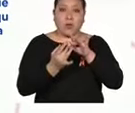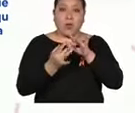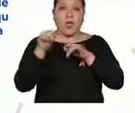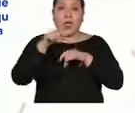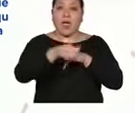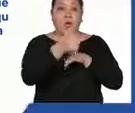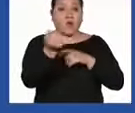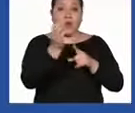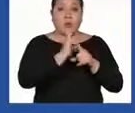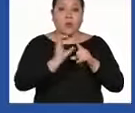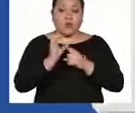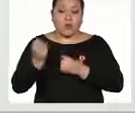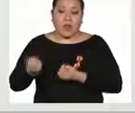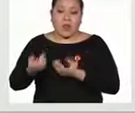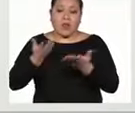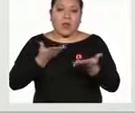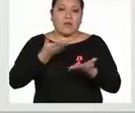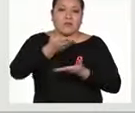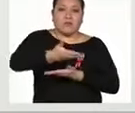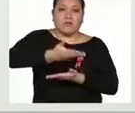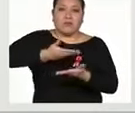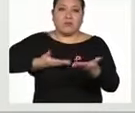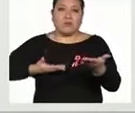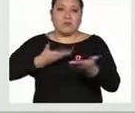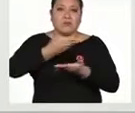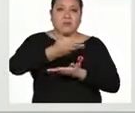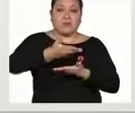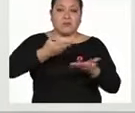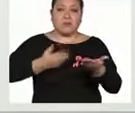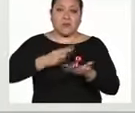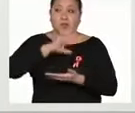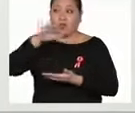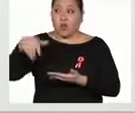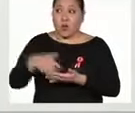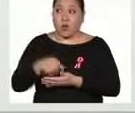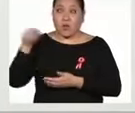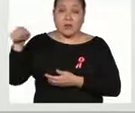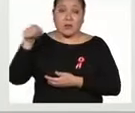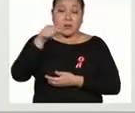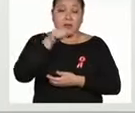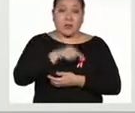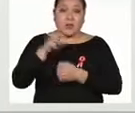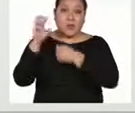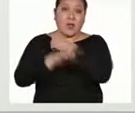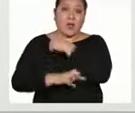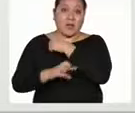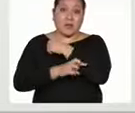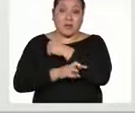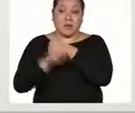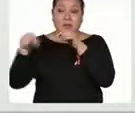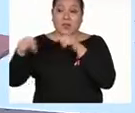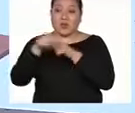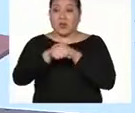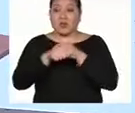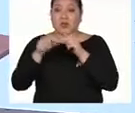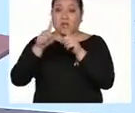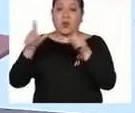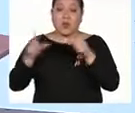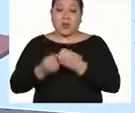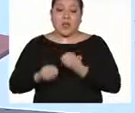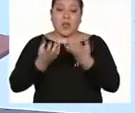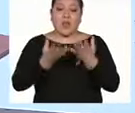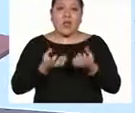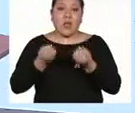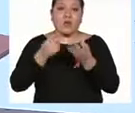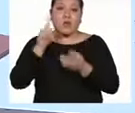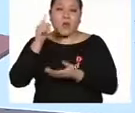llega a dar su aporte. Todas las que hemos mencionado han aportado en la formación del país que somos ahora. Creo que